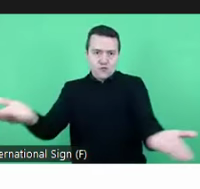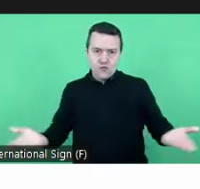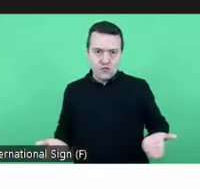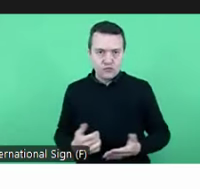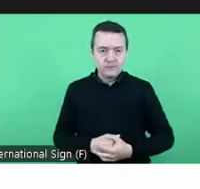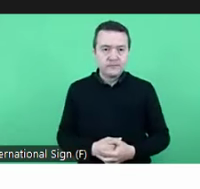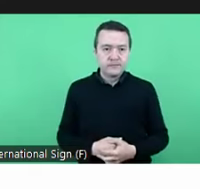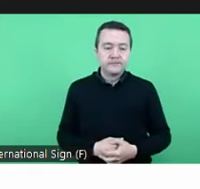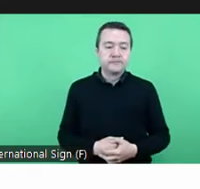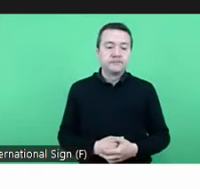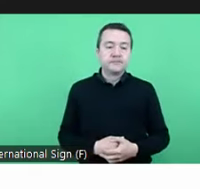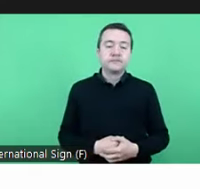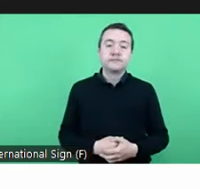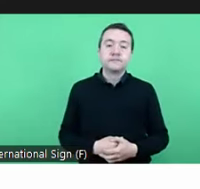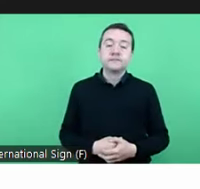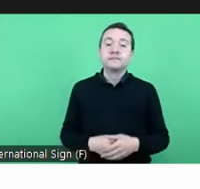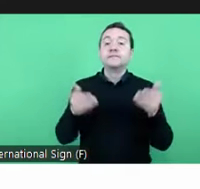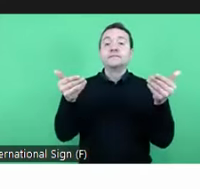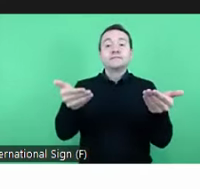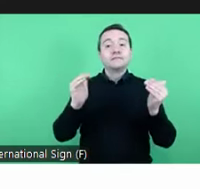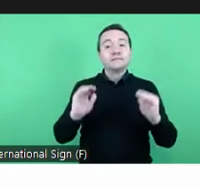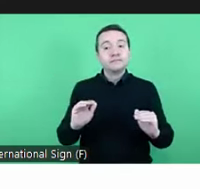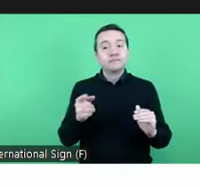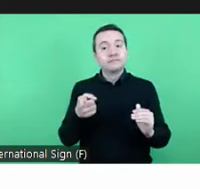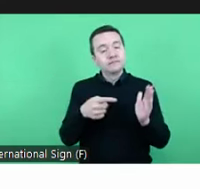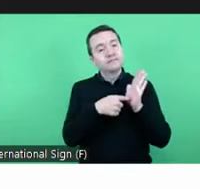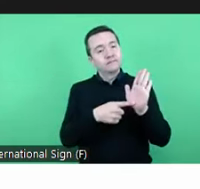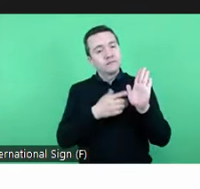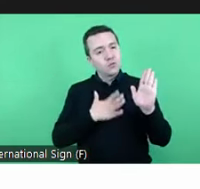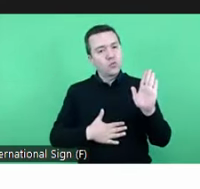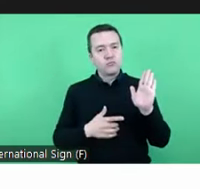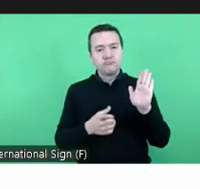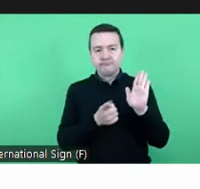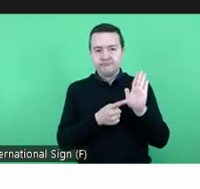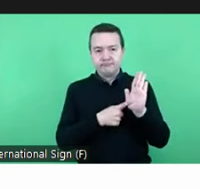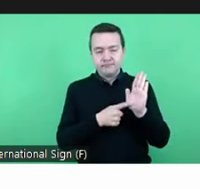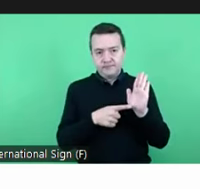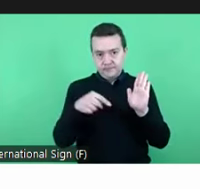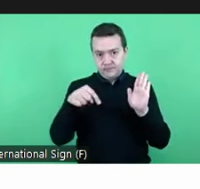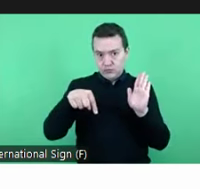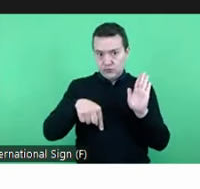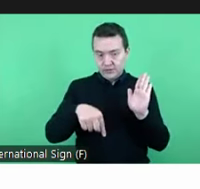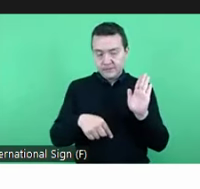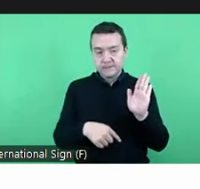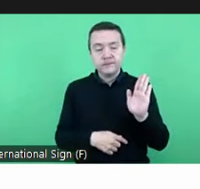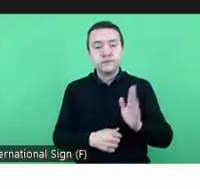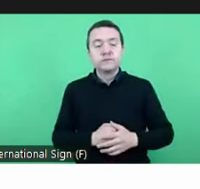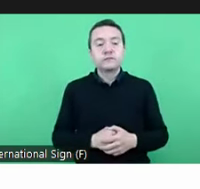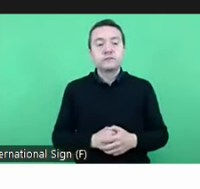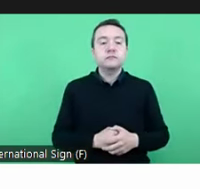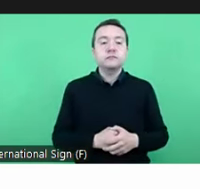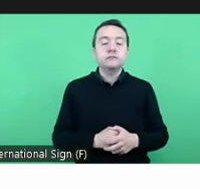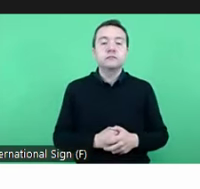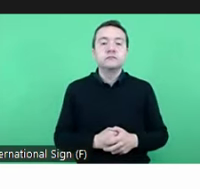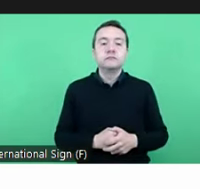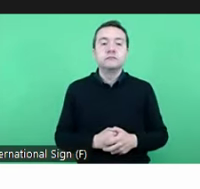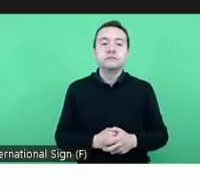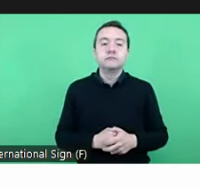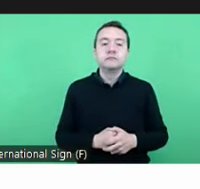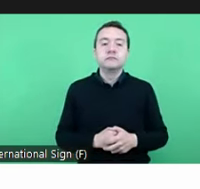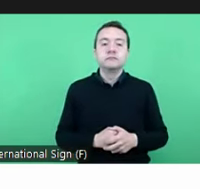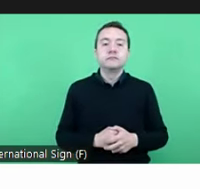Por otra parte, queríamos también On the traer other hand, we also hoy wanted to a colación el fenómeno de lo que es la